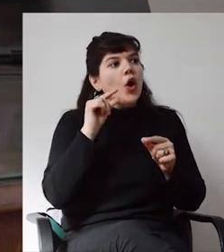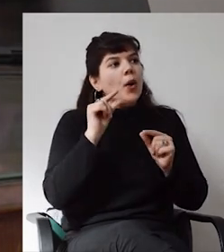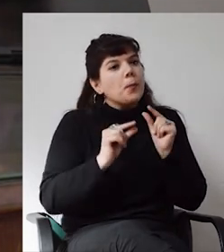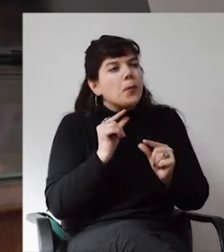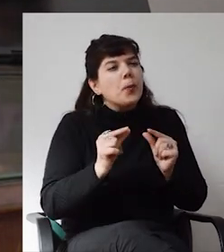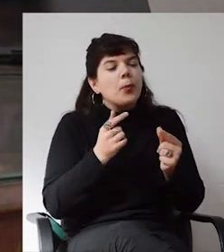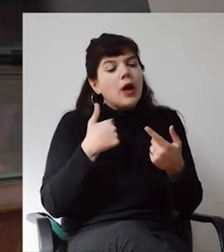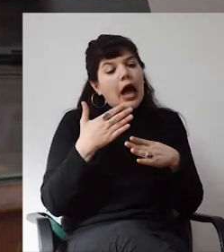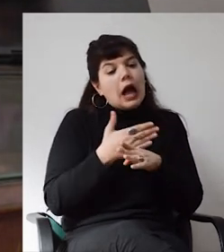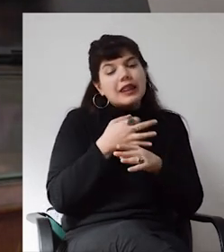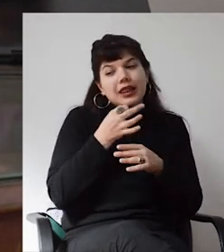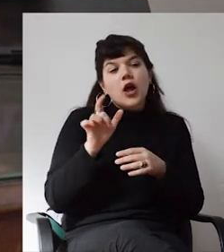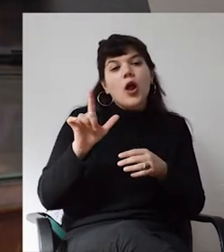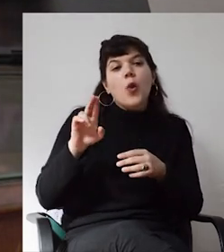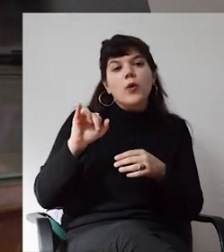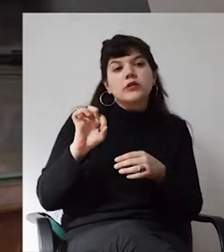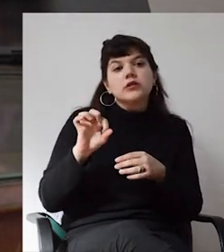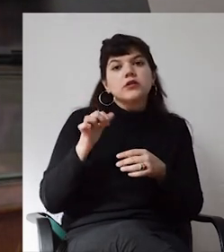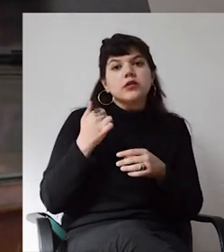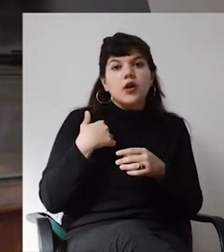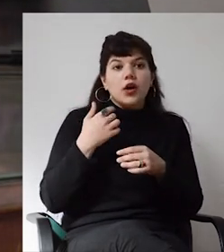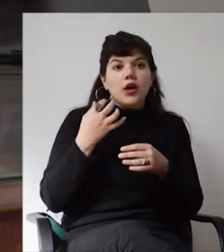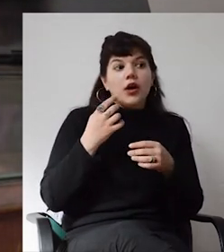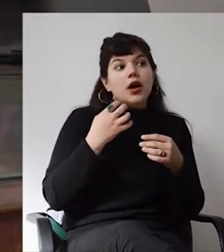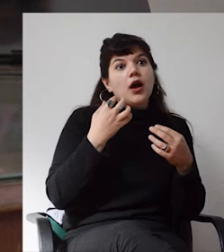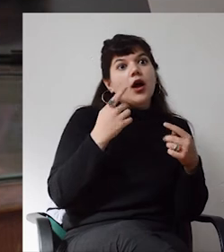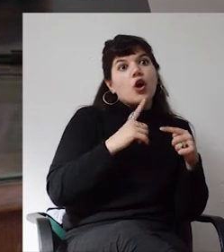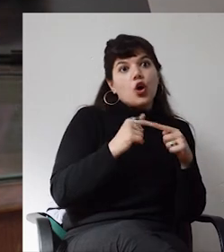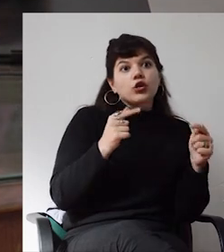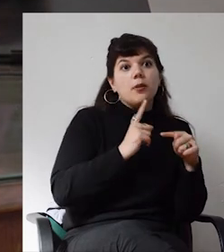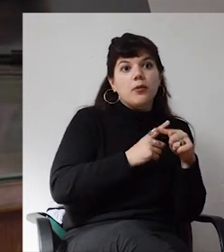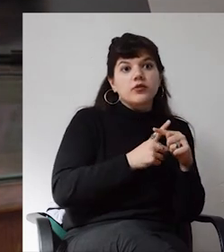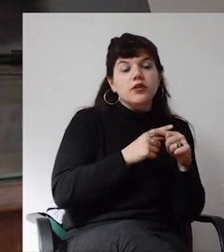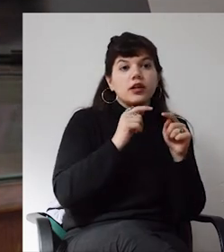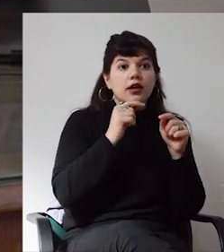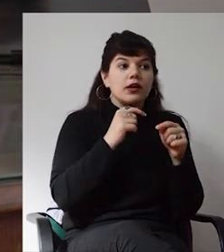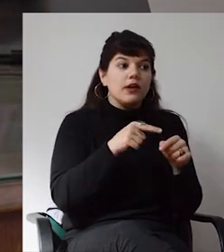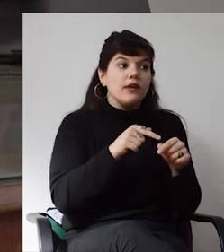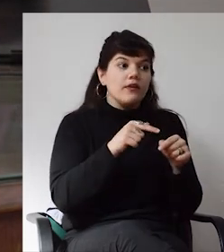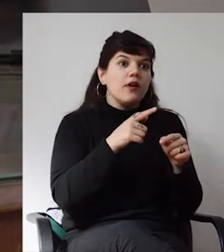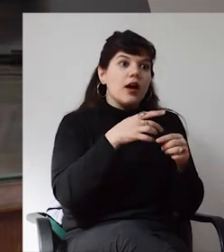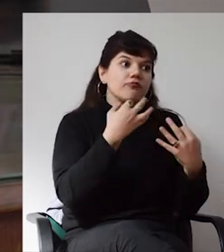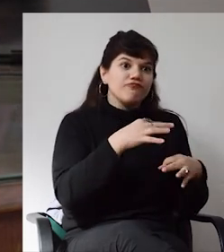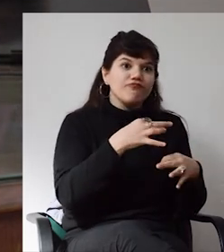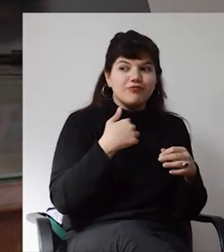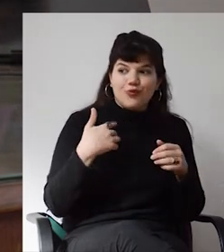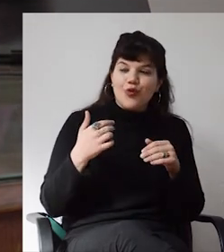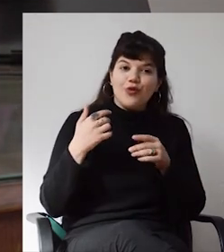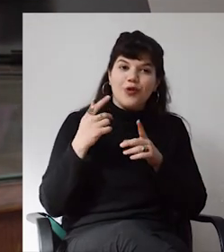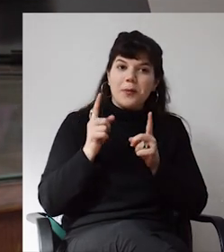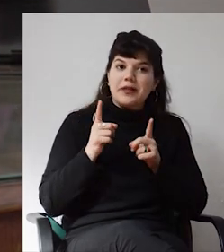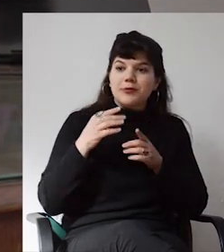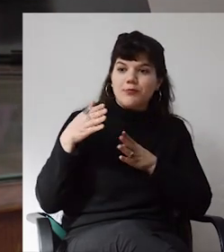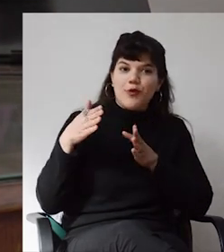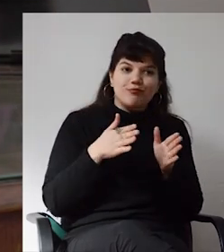Un poco con lo que decía Luis, bueno, una buena noticia y una mala. La buena es que estamos alineados y